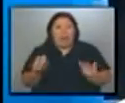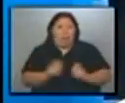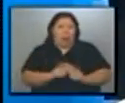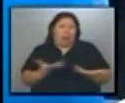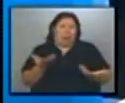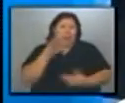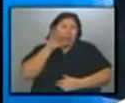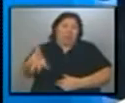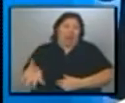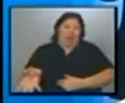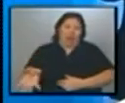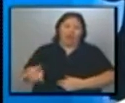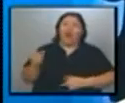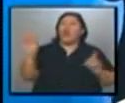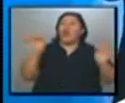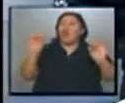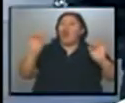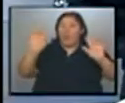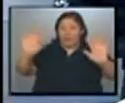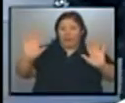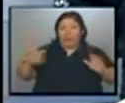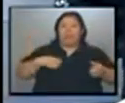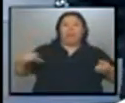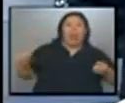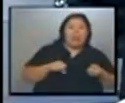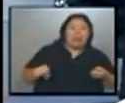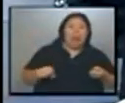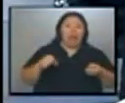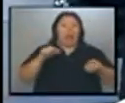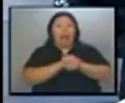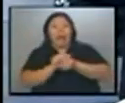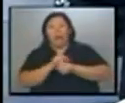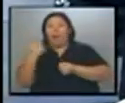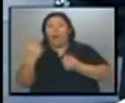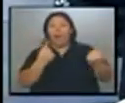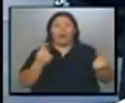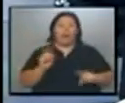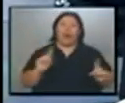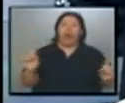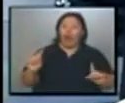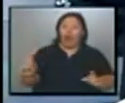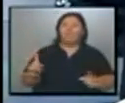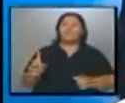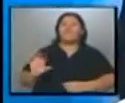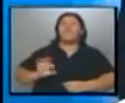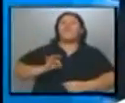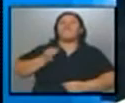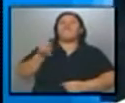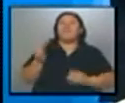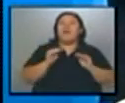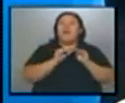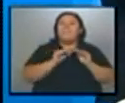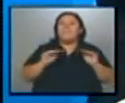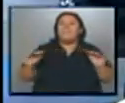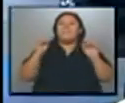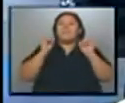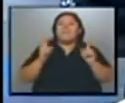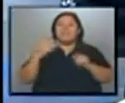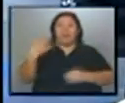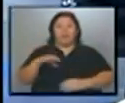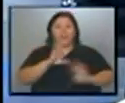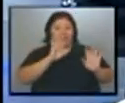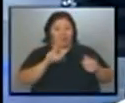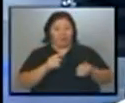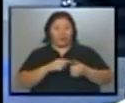hijo. Está muy bien. Una para cada hijo. Está muy bien. Mantiene, da trabajo, da laburo. Mantiene el nivel de vida que tenía antes. No, lo que pasa es que tenés uno